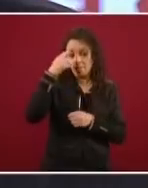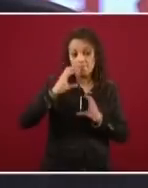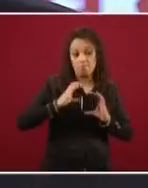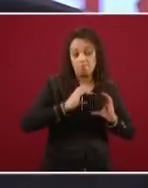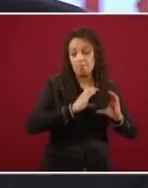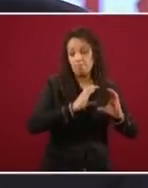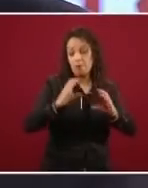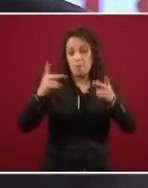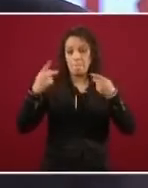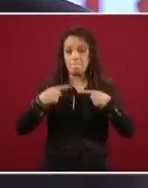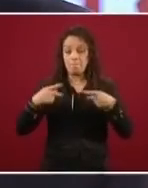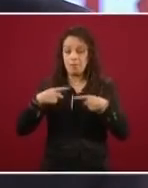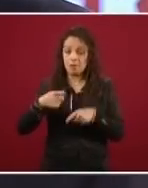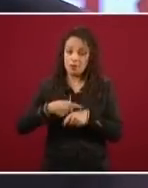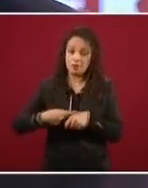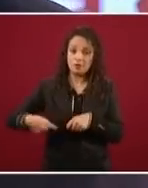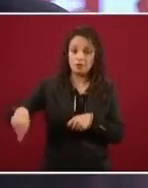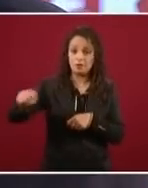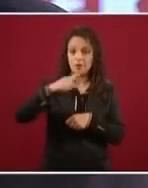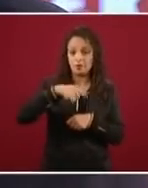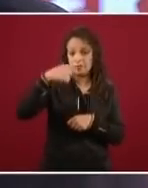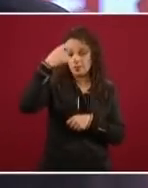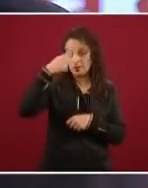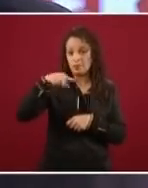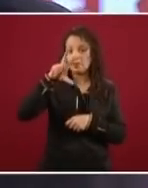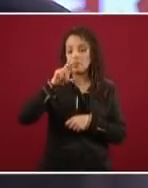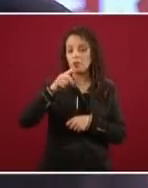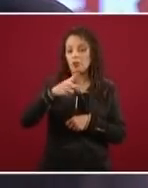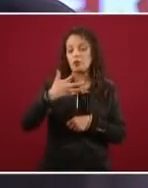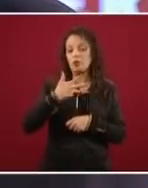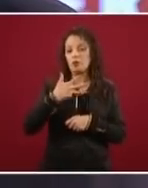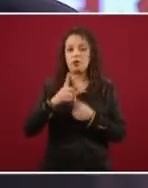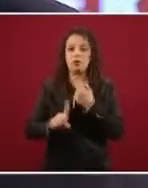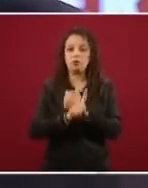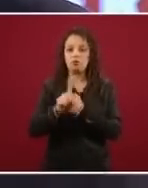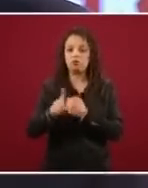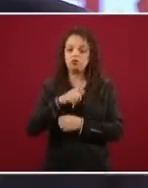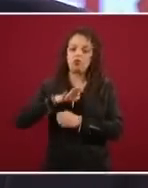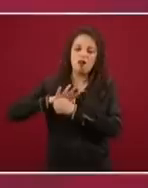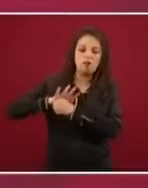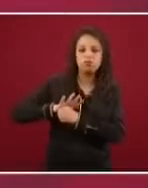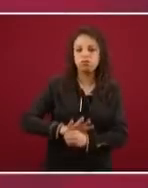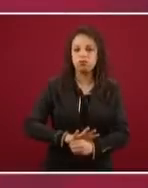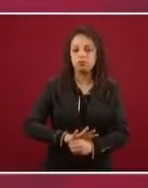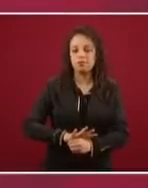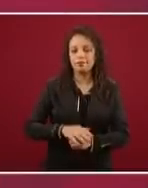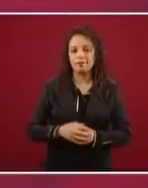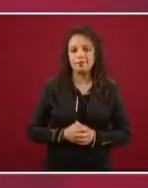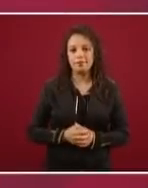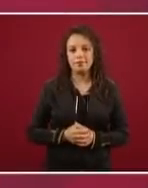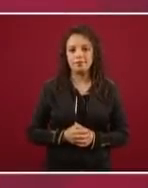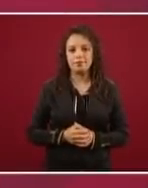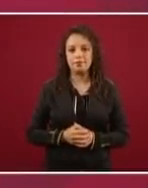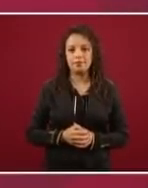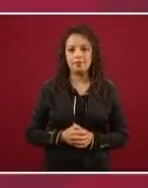qué no fuese víctima de la represión entonces sabemos